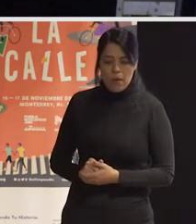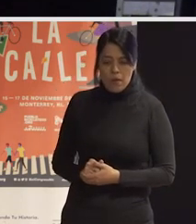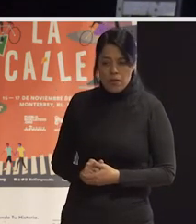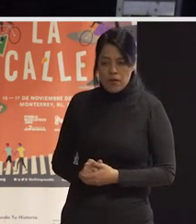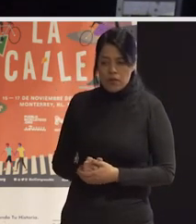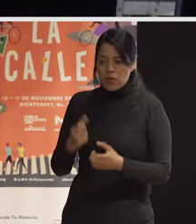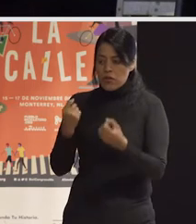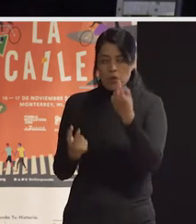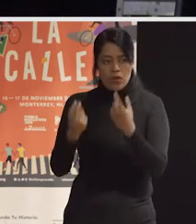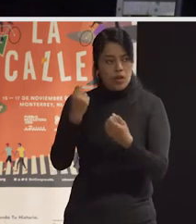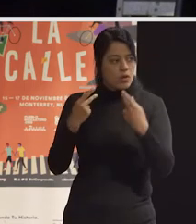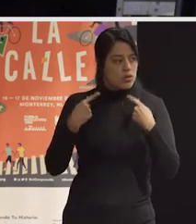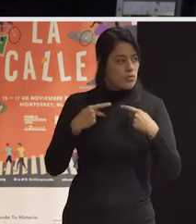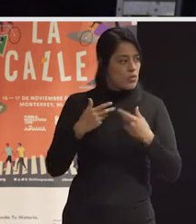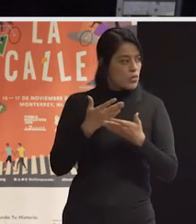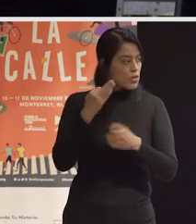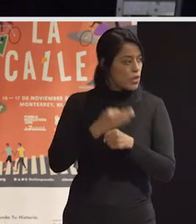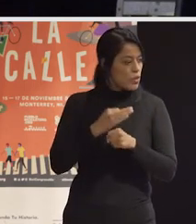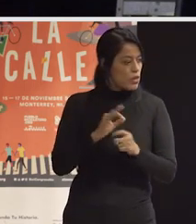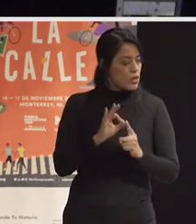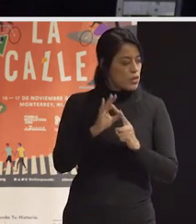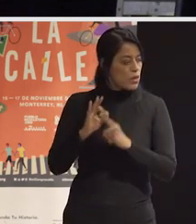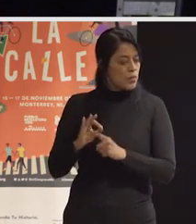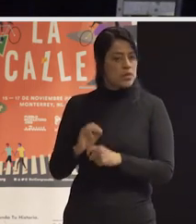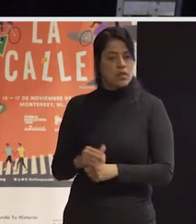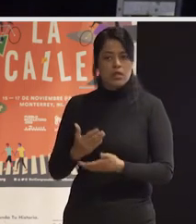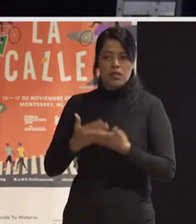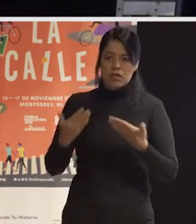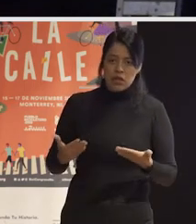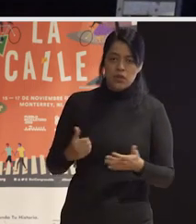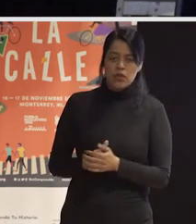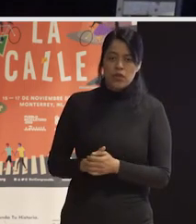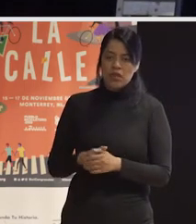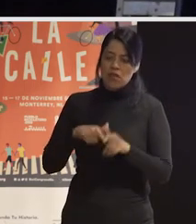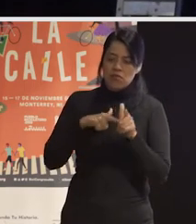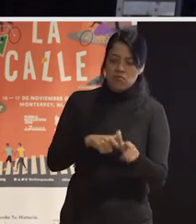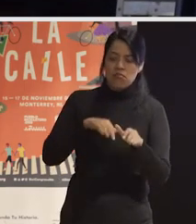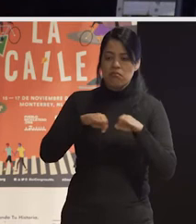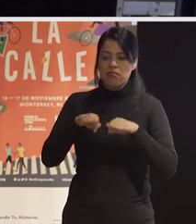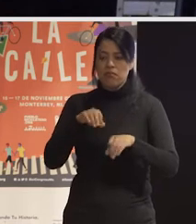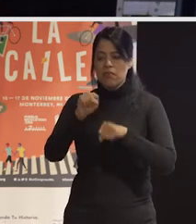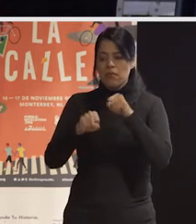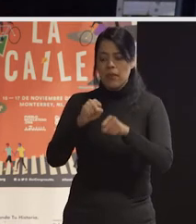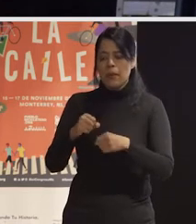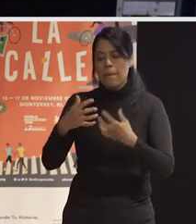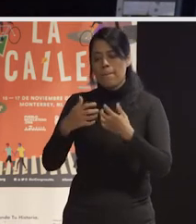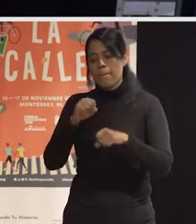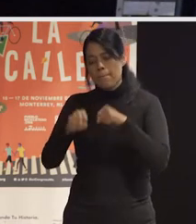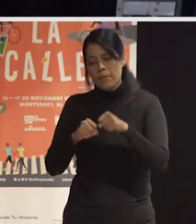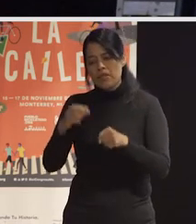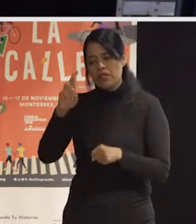con algunas personas que están presentes y pues ahora en gran parte por el trabajo de la gente de la bici red pueblo bicicletero